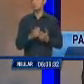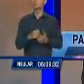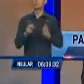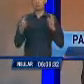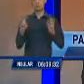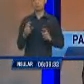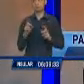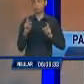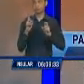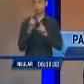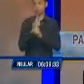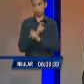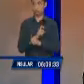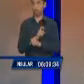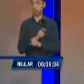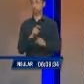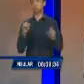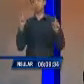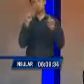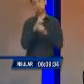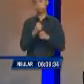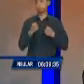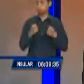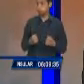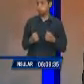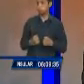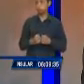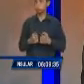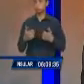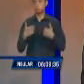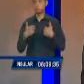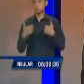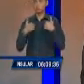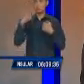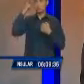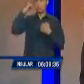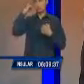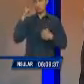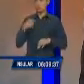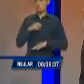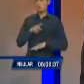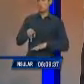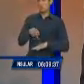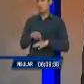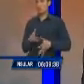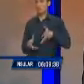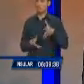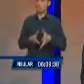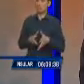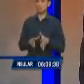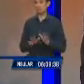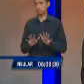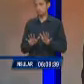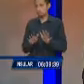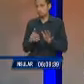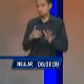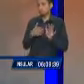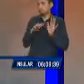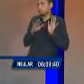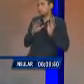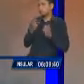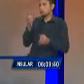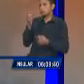complejos, tan difíciles. Yo no creo ser un especialista ni un experto, por supuesto, una persona